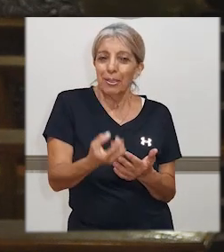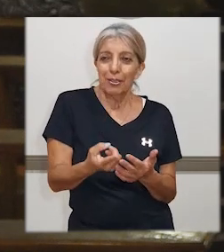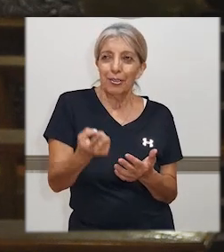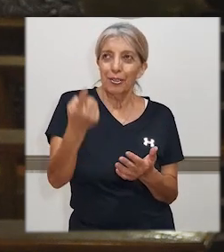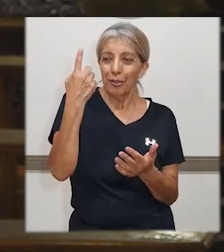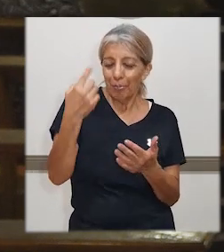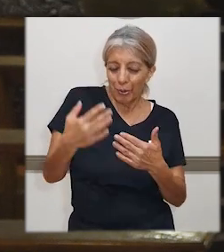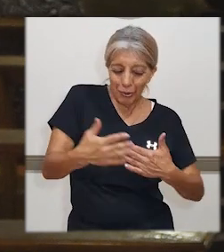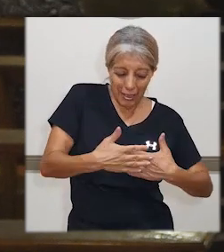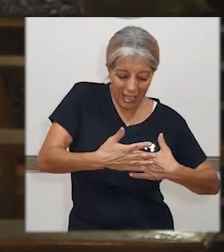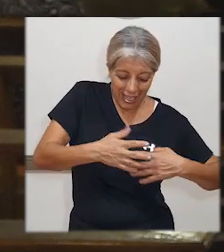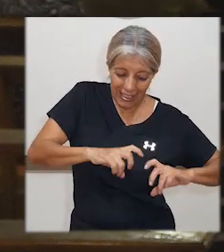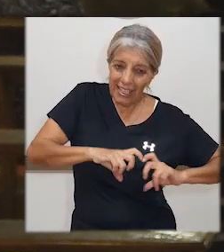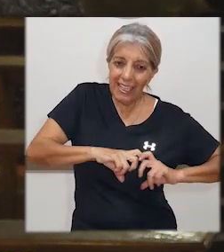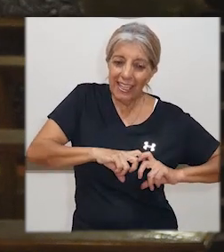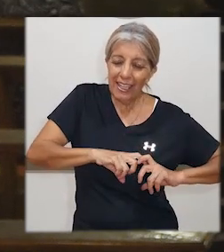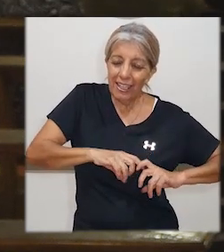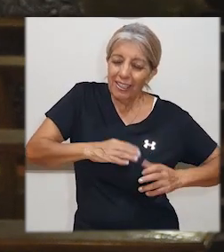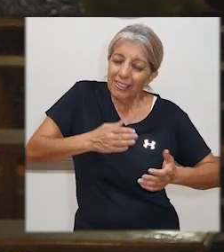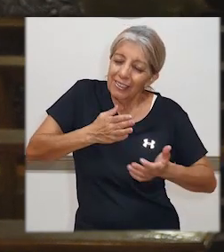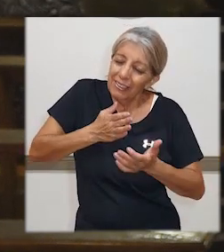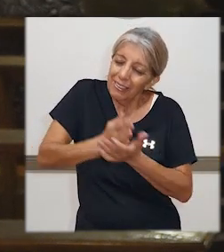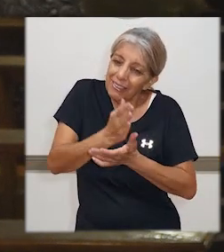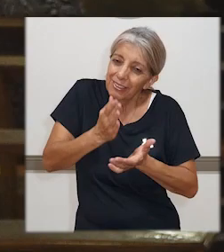si no estás tú.